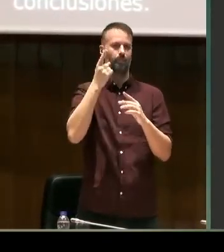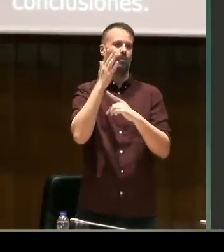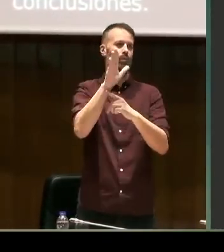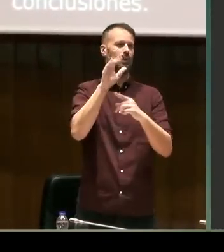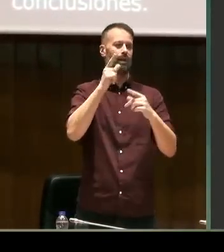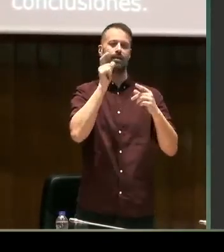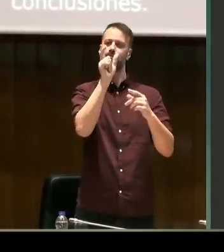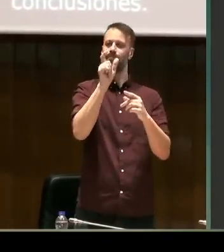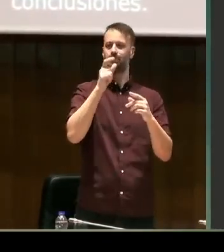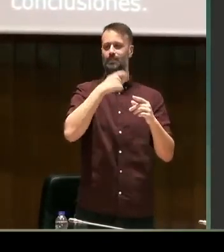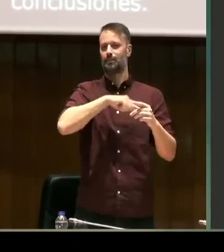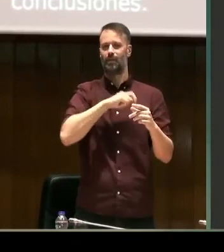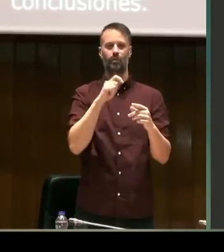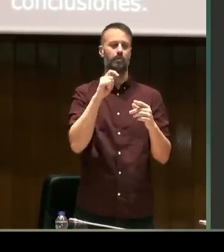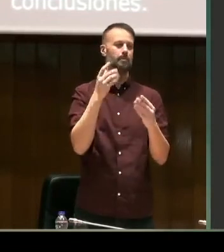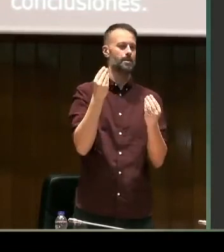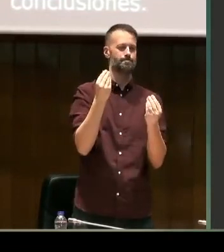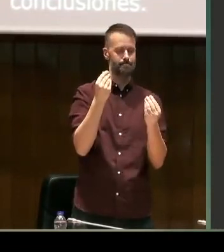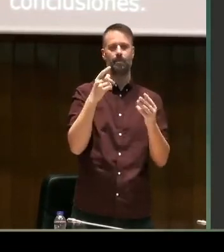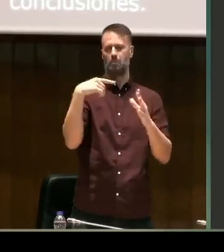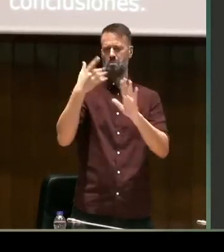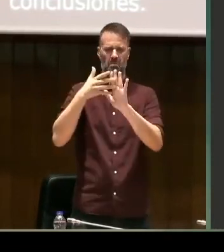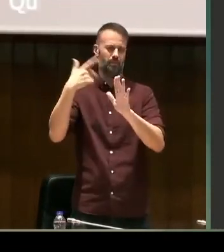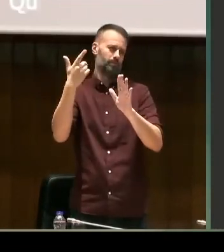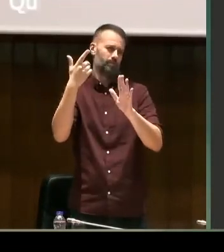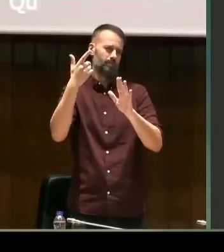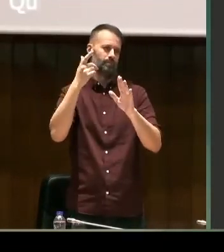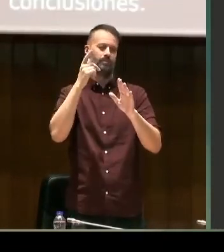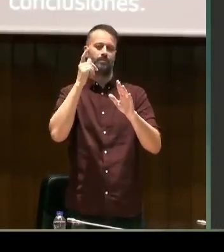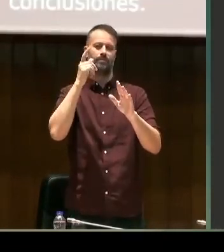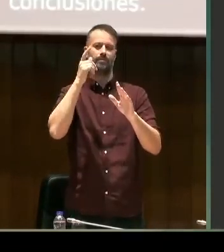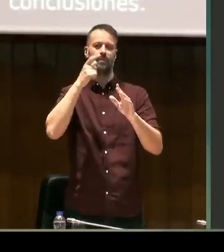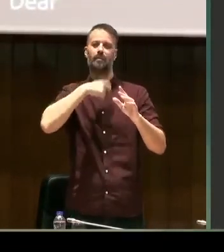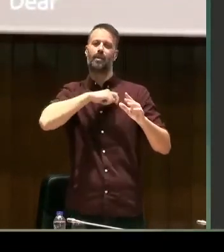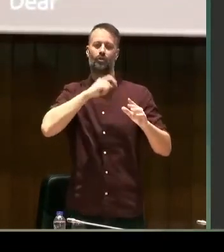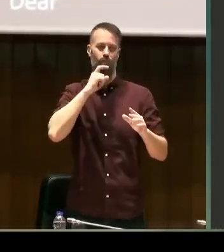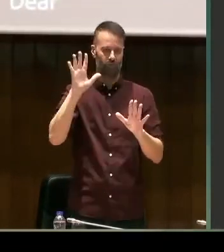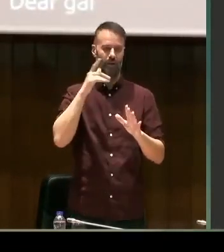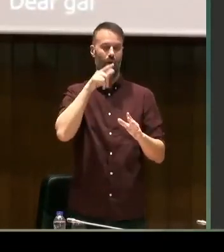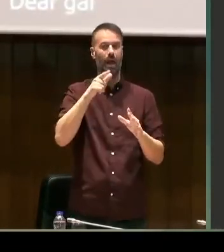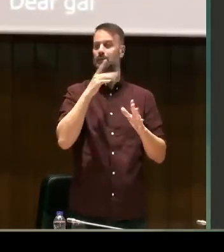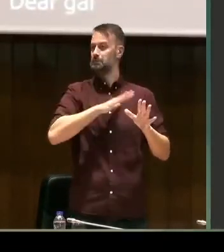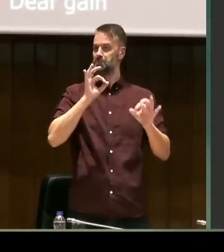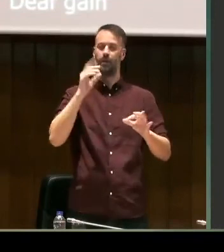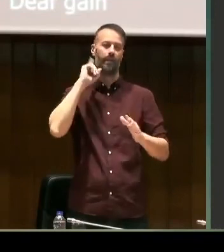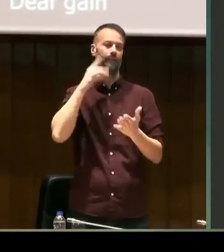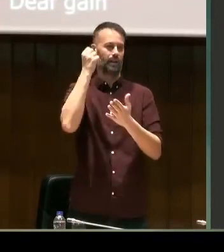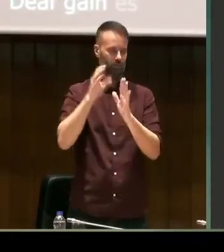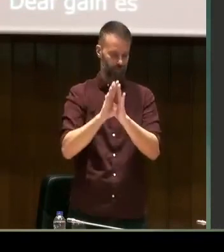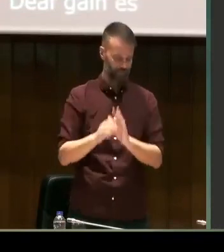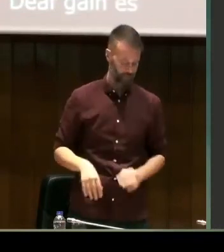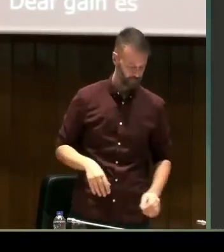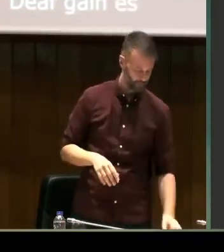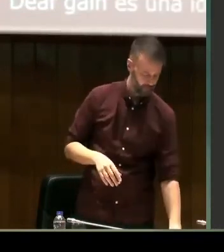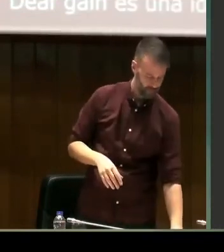compleja, aunque hay alguna propuesta de traducción al español, pero después la abarcaremos. Y de